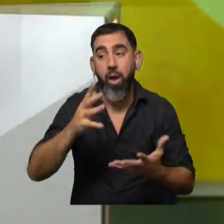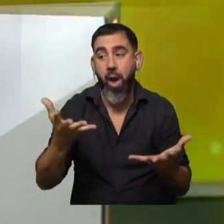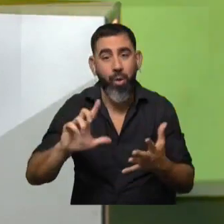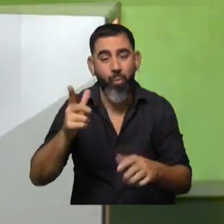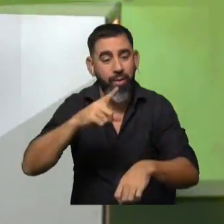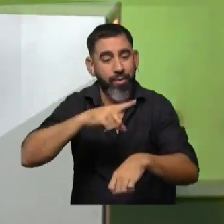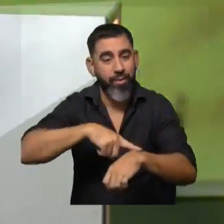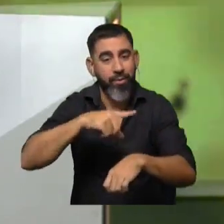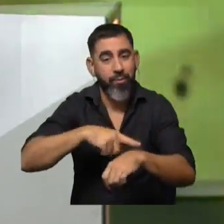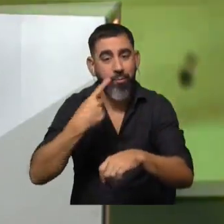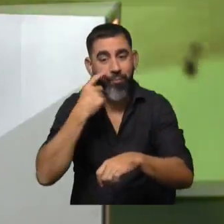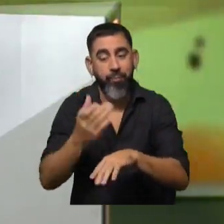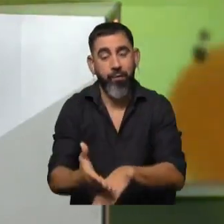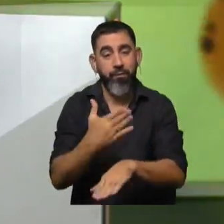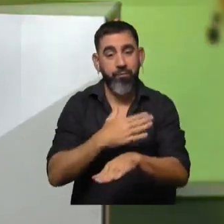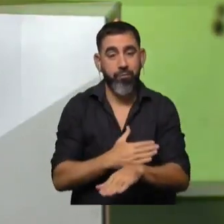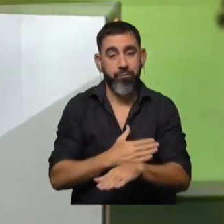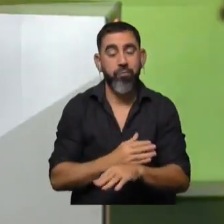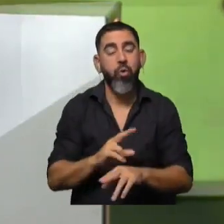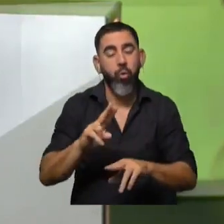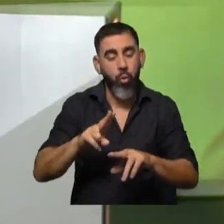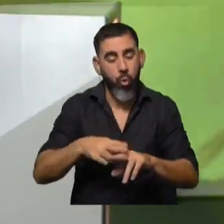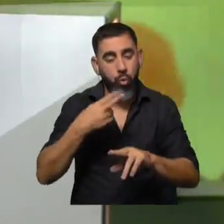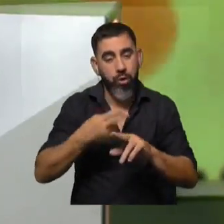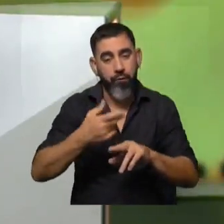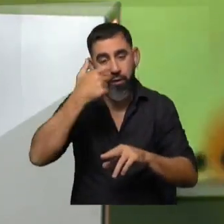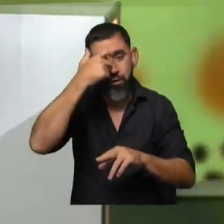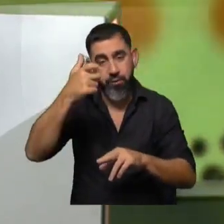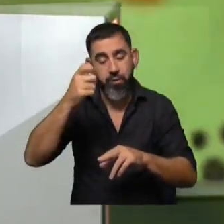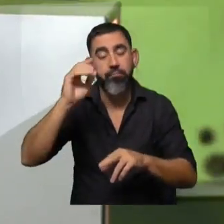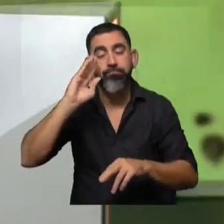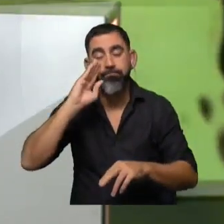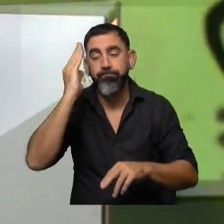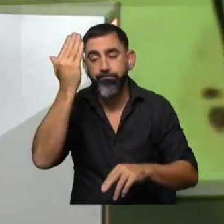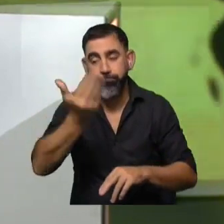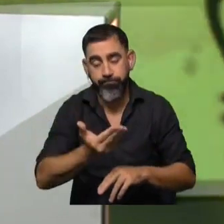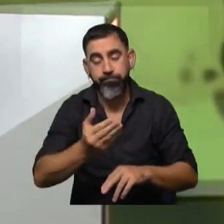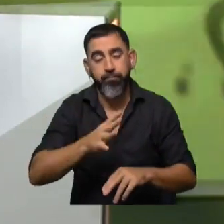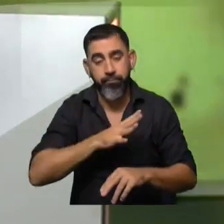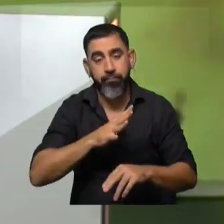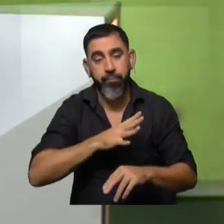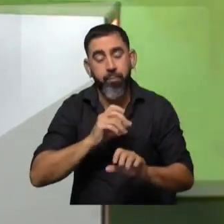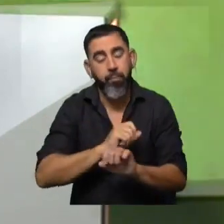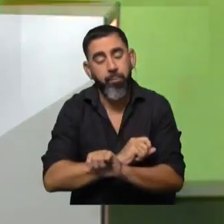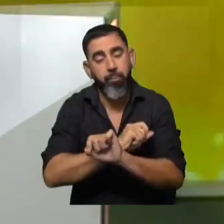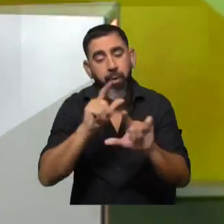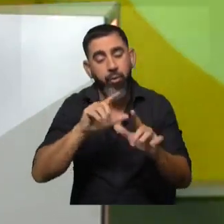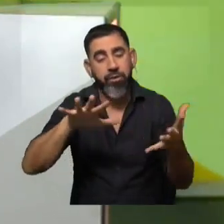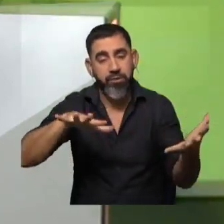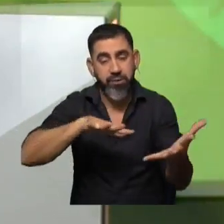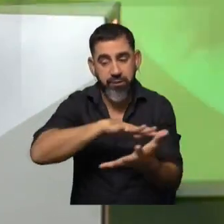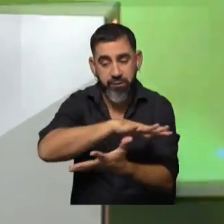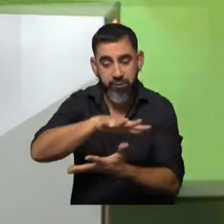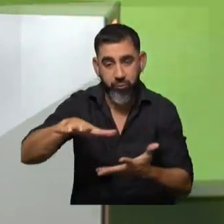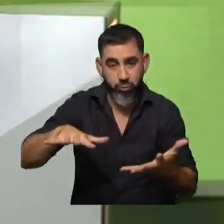para medidas preventivas, volvemos a acudir a la ciencia para reconocer que enfrentamos a uno de los peores escenarios